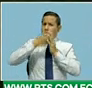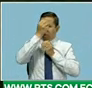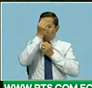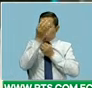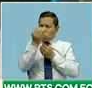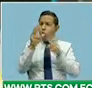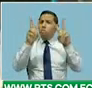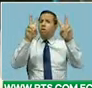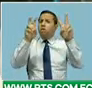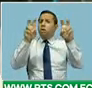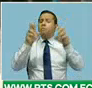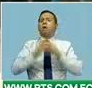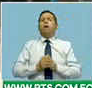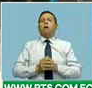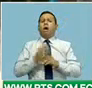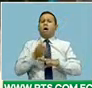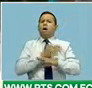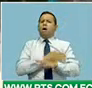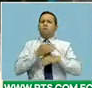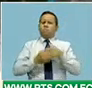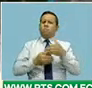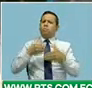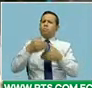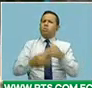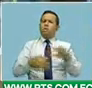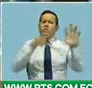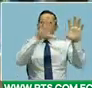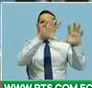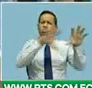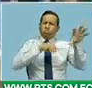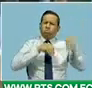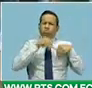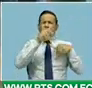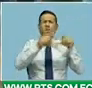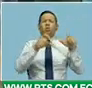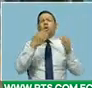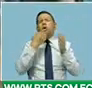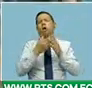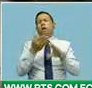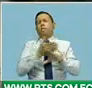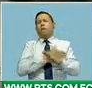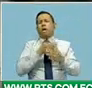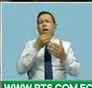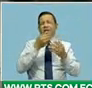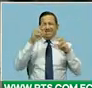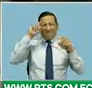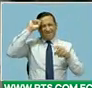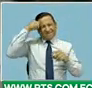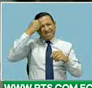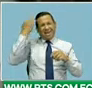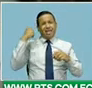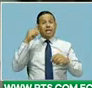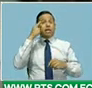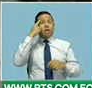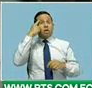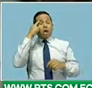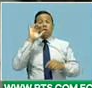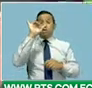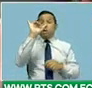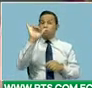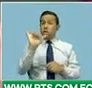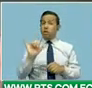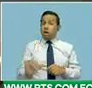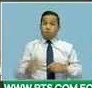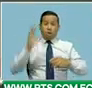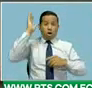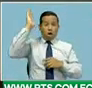penal relacionado con los procesos de contratación y realización de sabatinas que vinculaba a varios funcionarios de la SECOM y contratistas.